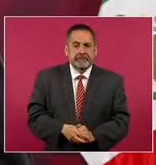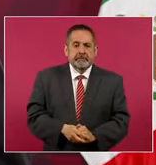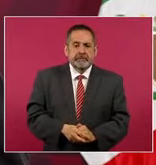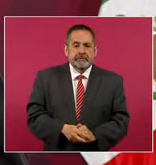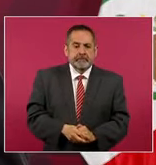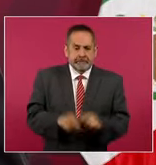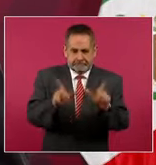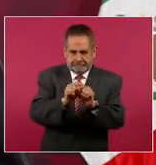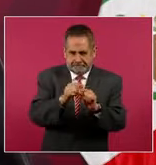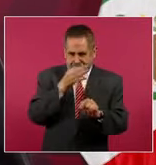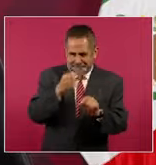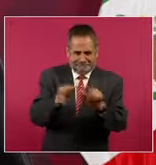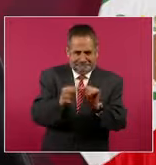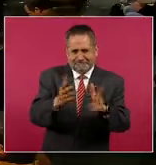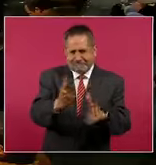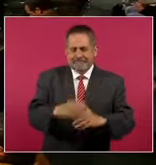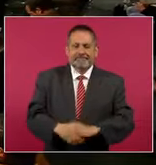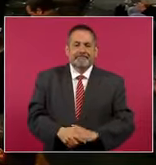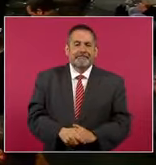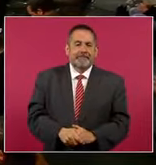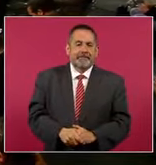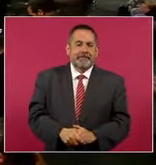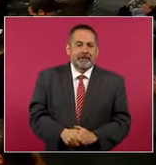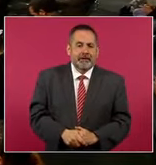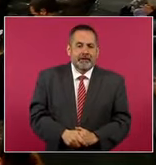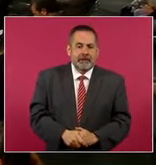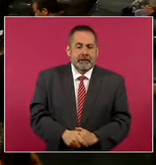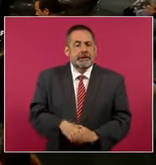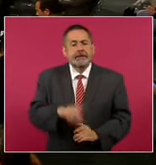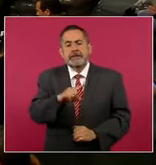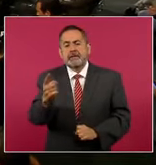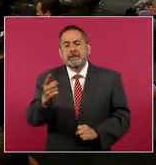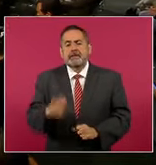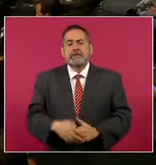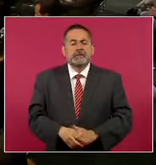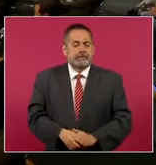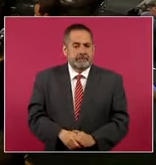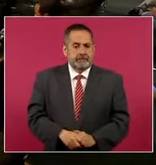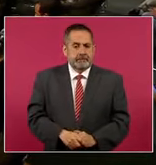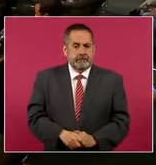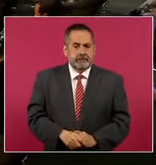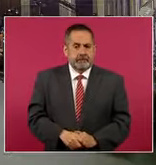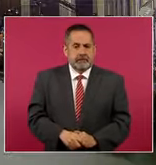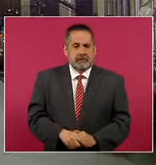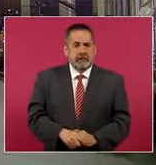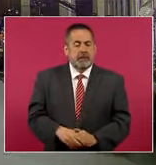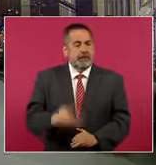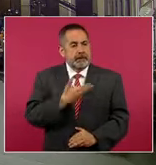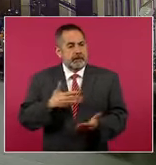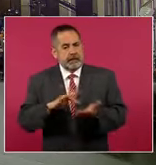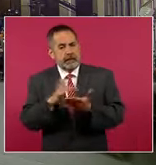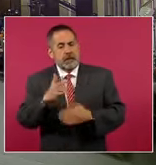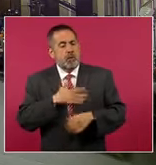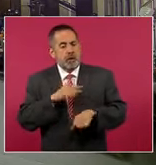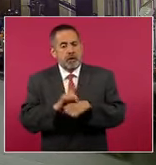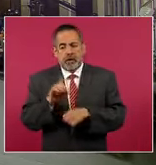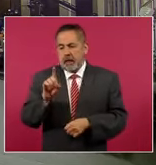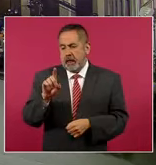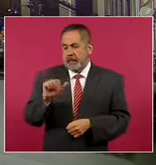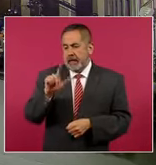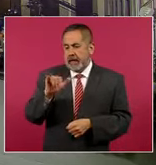Pero hasta ahí nada más. Bien, ¿quién sigue tú? Gracias, presidente. Buenos días. Dalila Escobar,